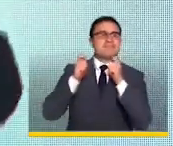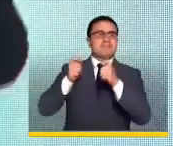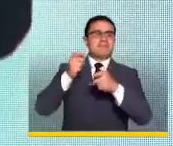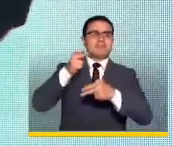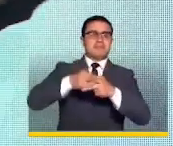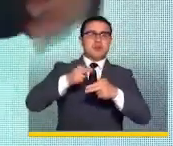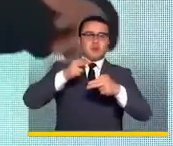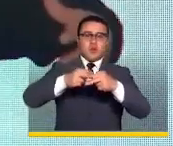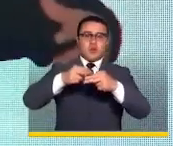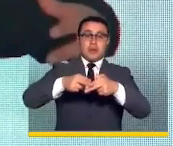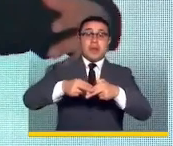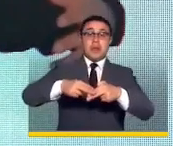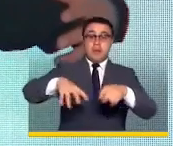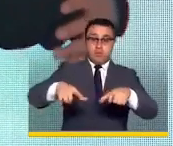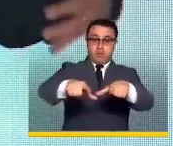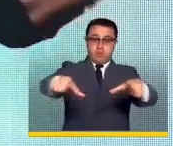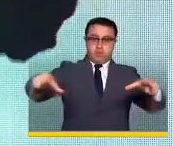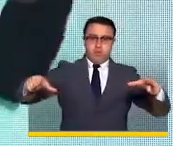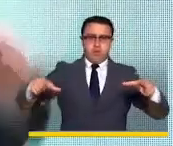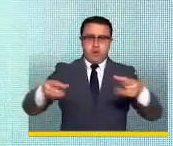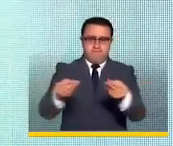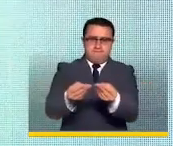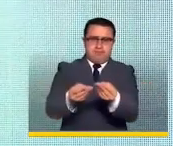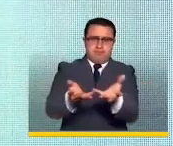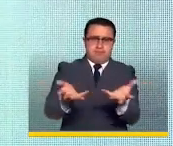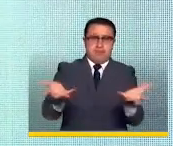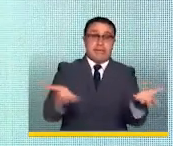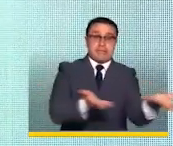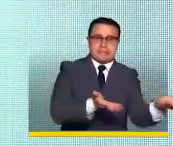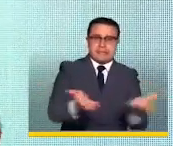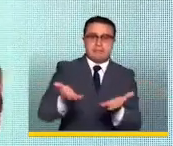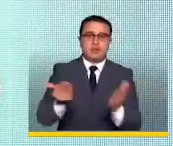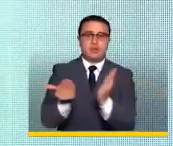un multicampus de Kennedy.